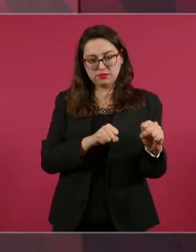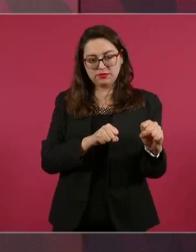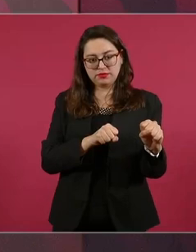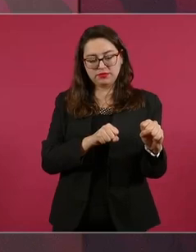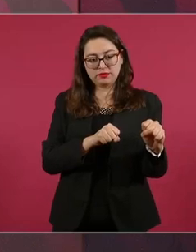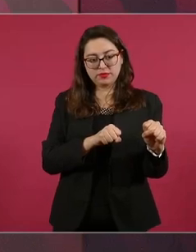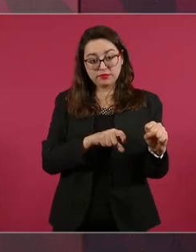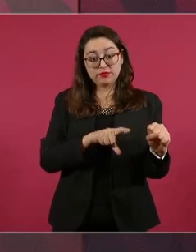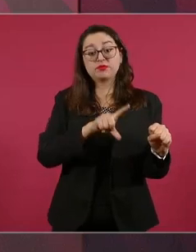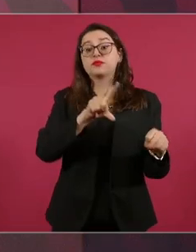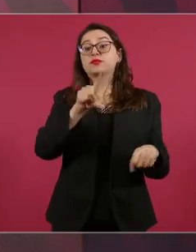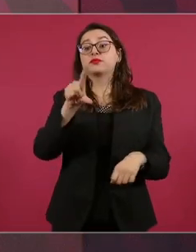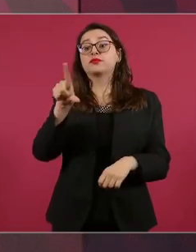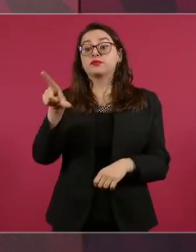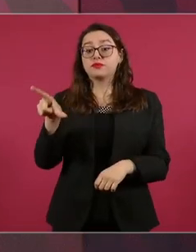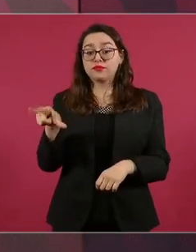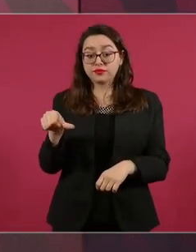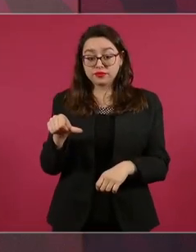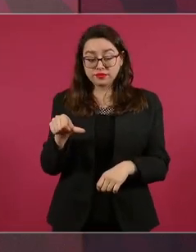y